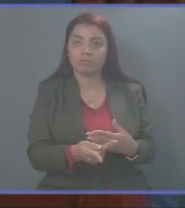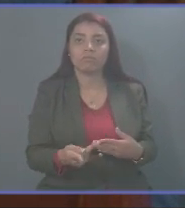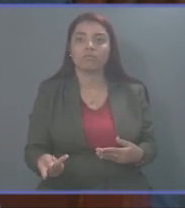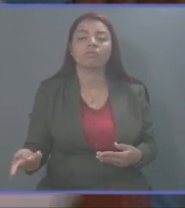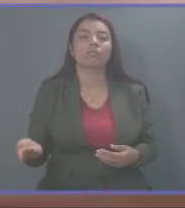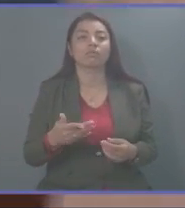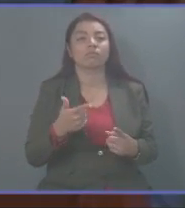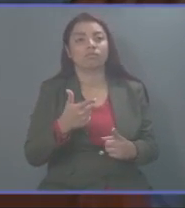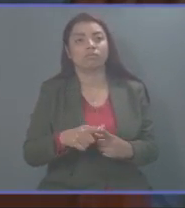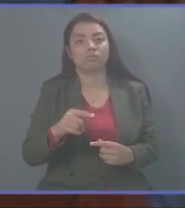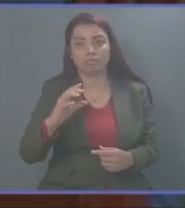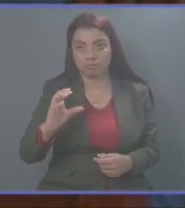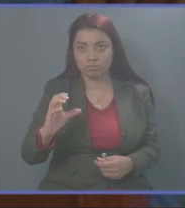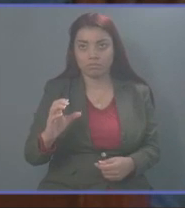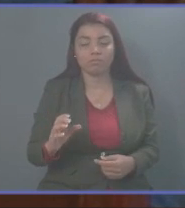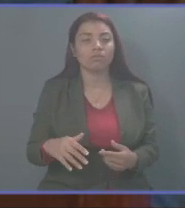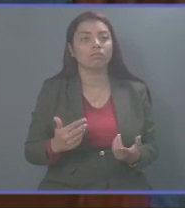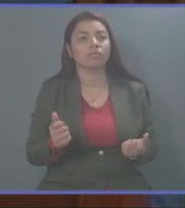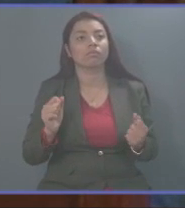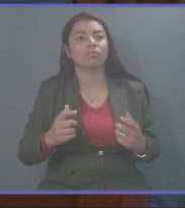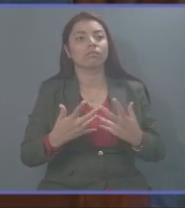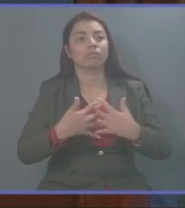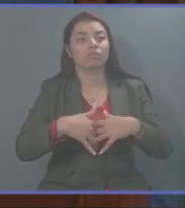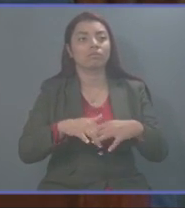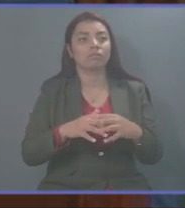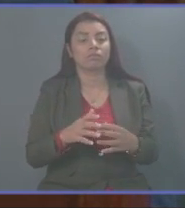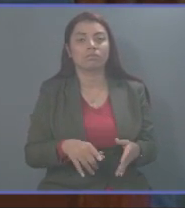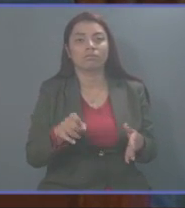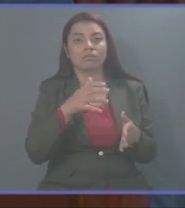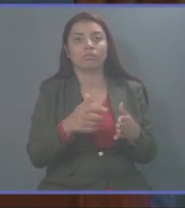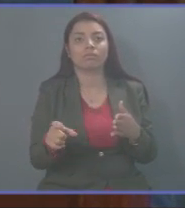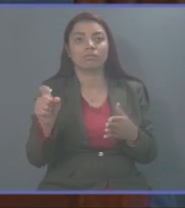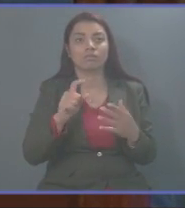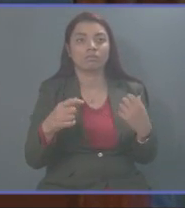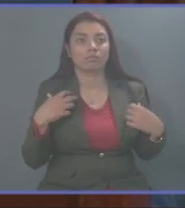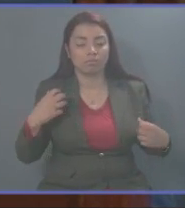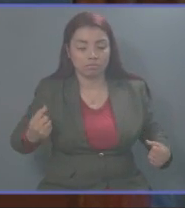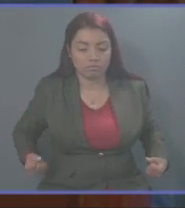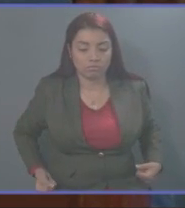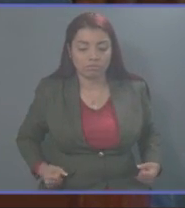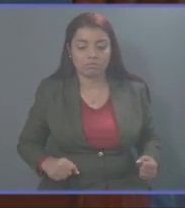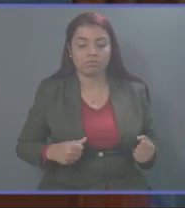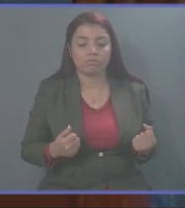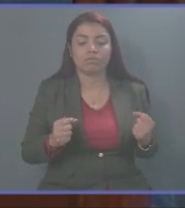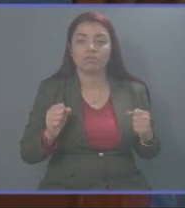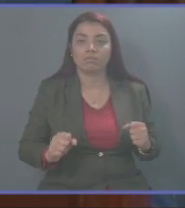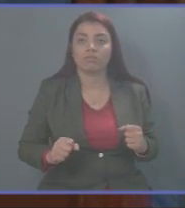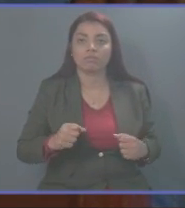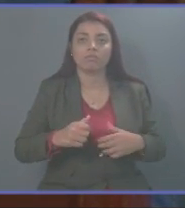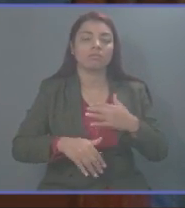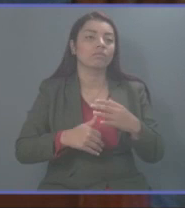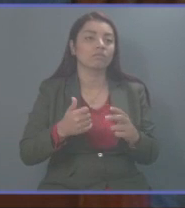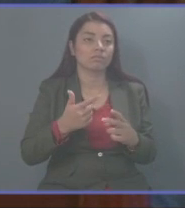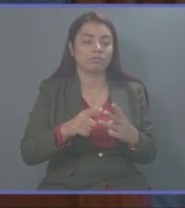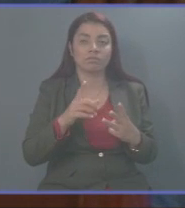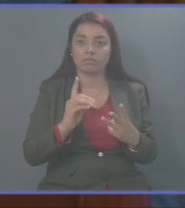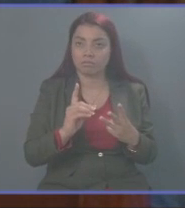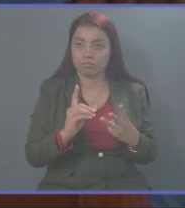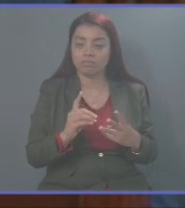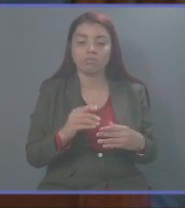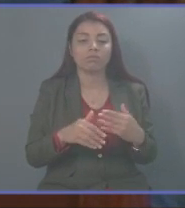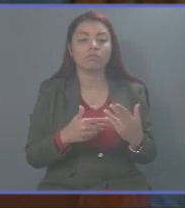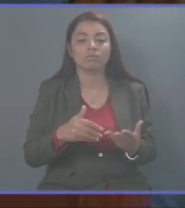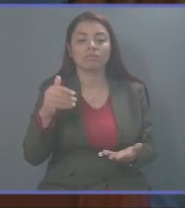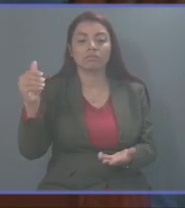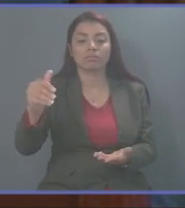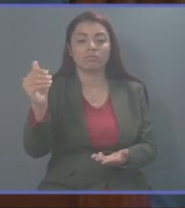reciclables. Literal C, fortalecer las instituciones del Estado y desarrollar sus capacidades para la gestión integral de residuos. Literal D,